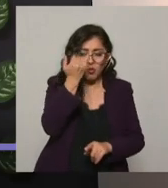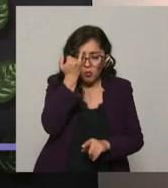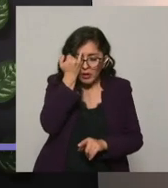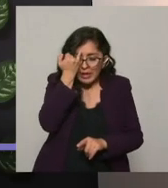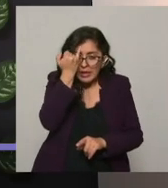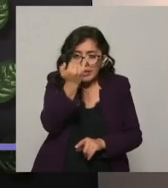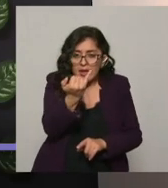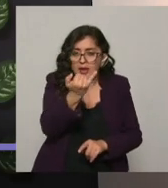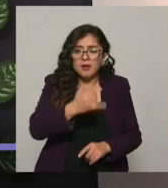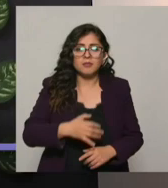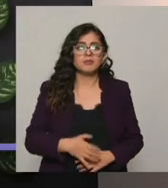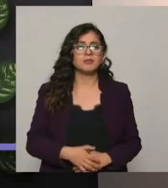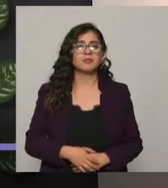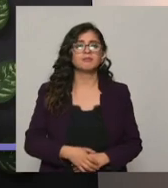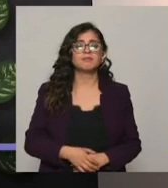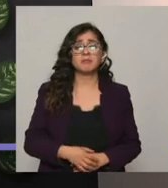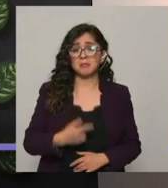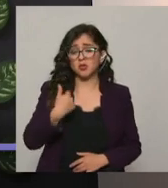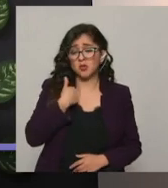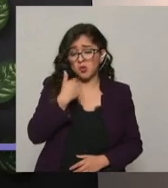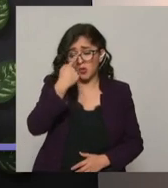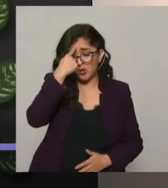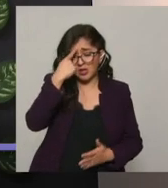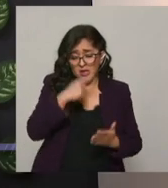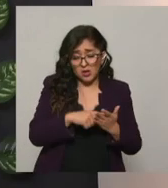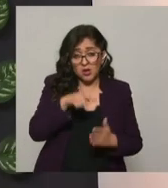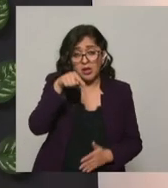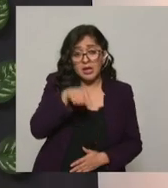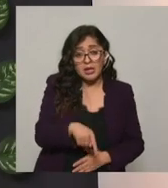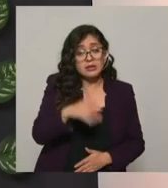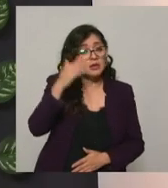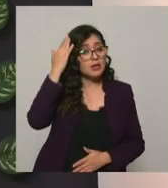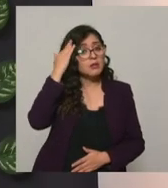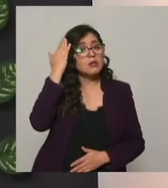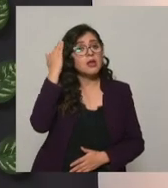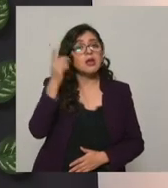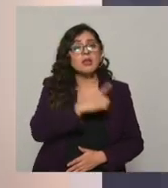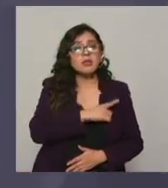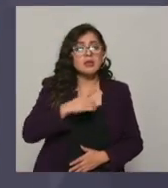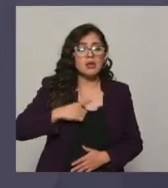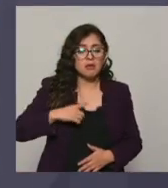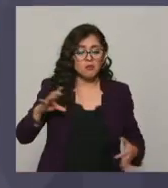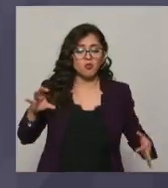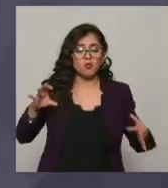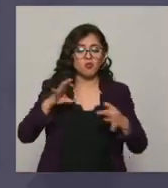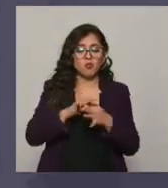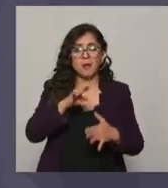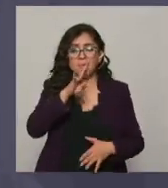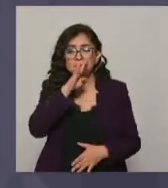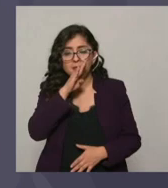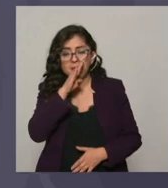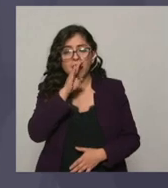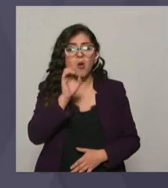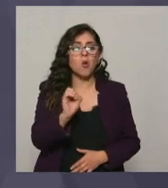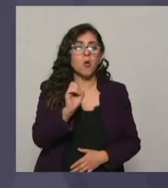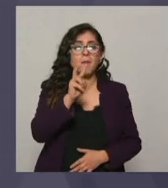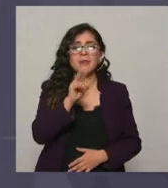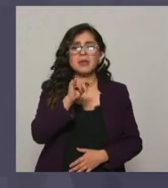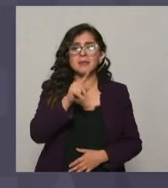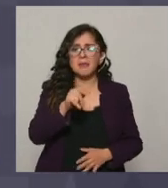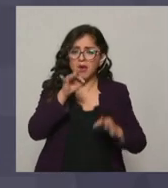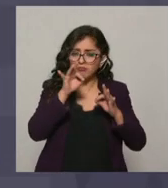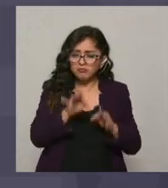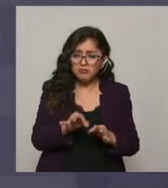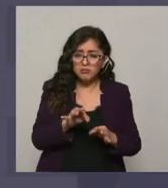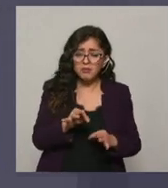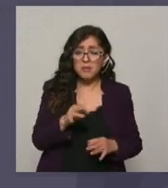que esta lucha en específico debe ser liderada por las madres y por las víctimas,